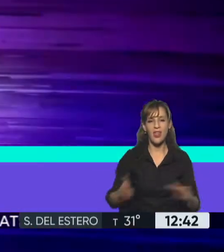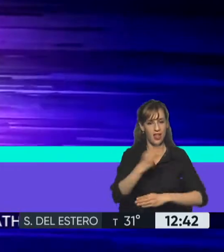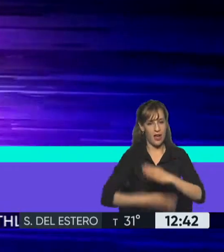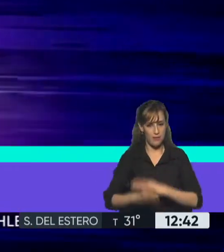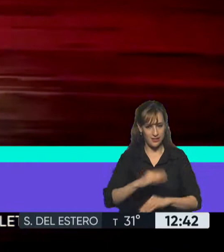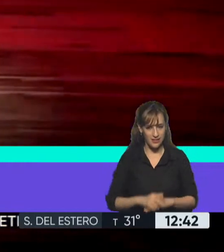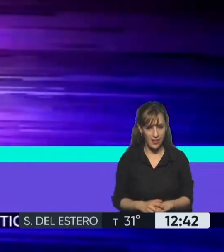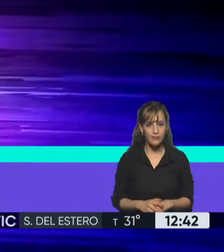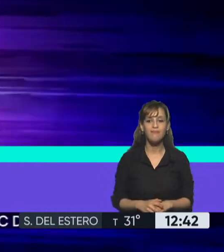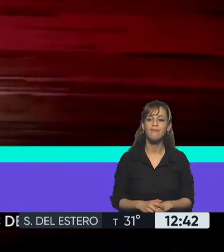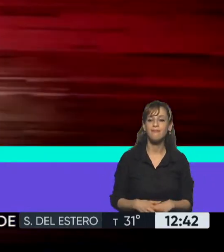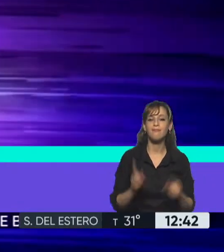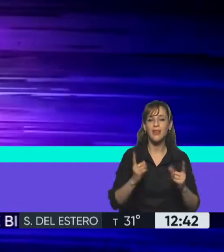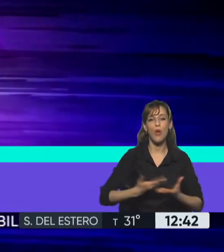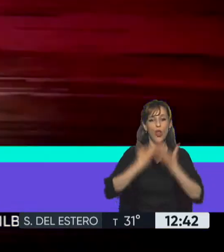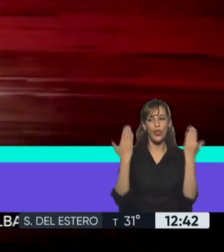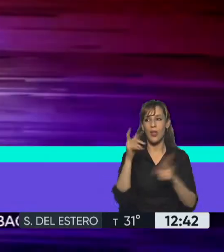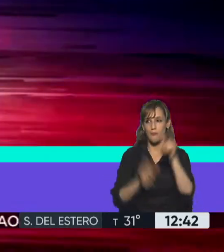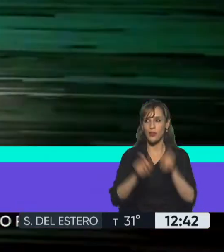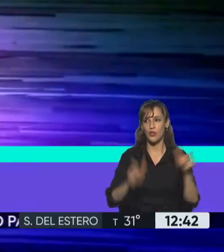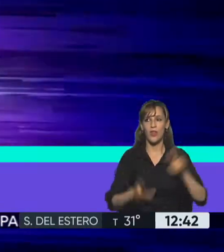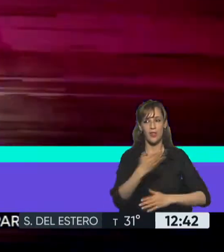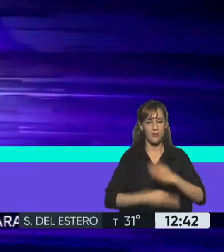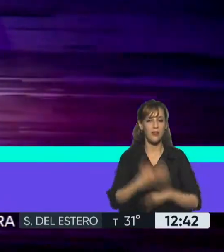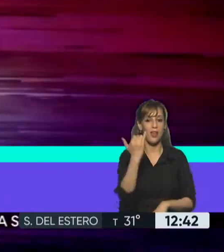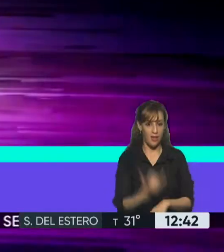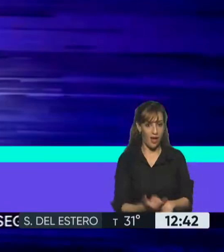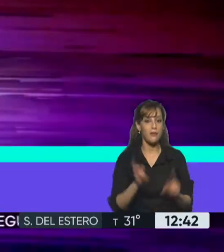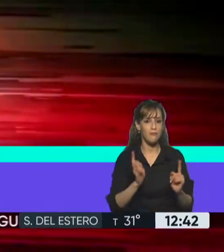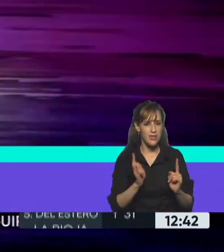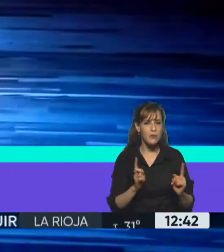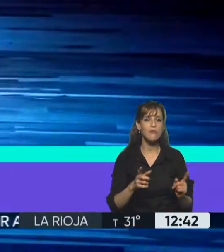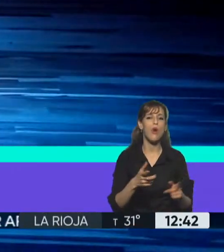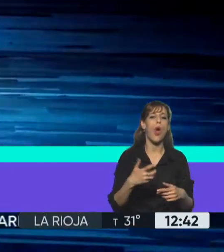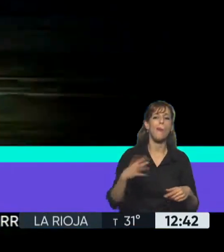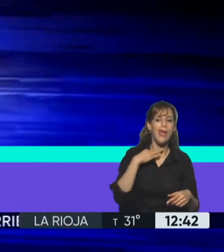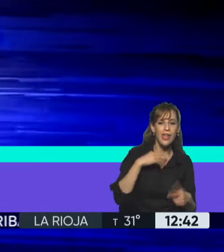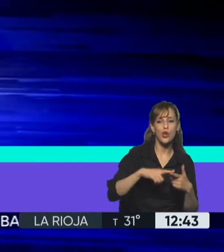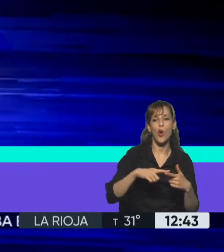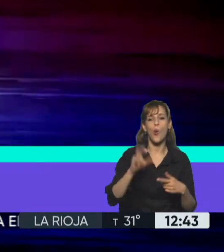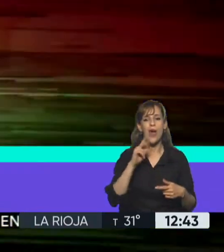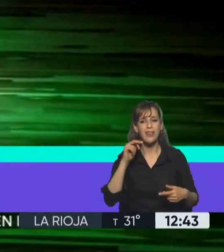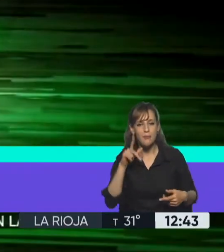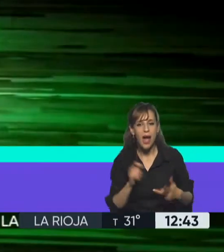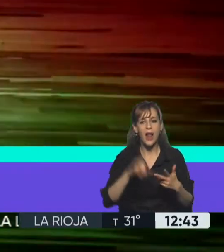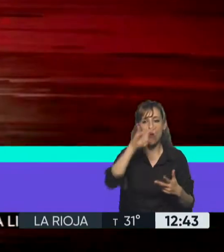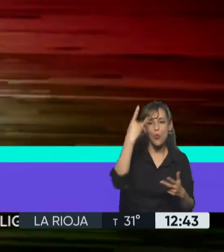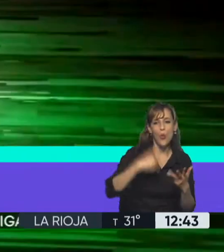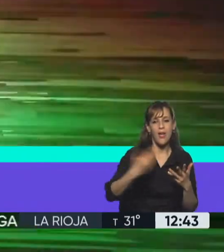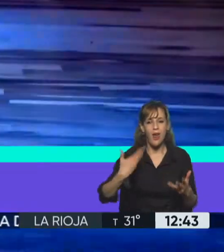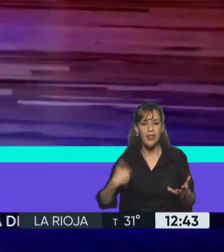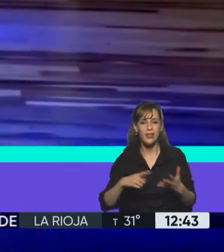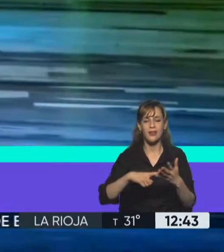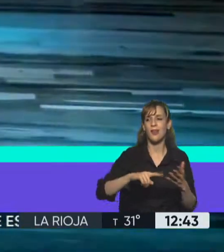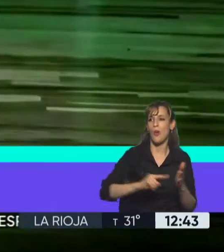con el Día también de las Personas con Discapacidad. Participan elencos de México, Guatemala, Uruguay y Argentina. Por Argentina, Ciudad de Buenos